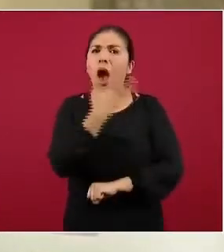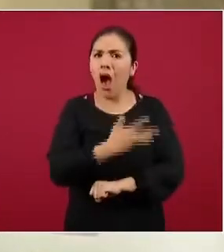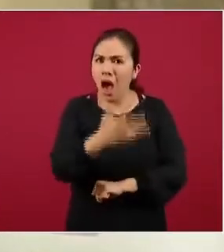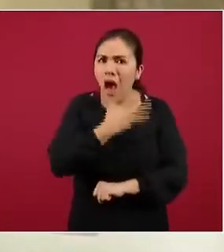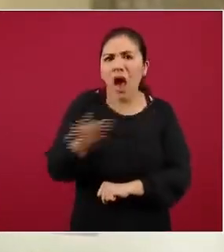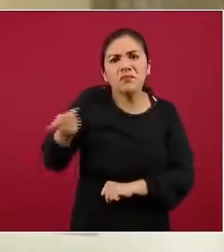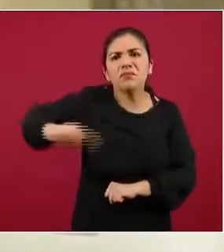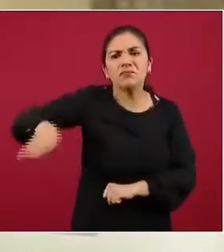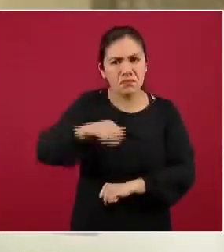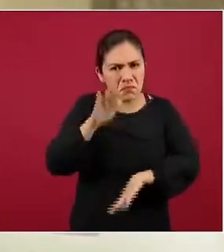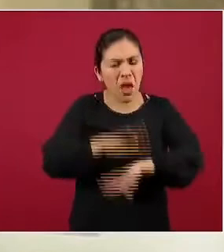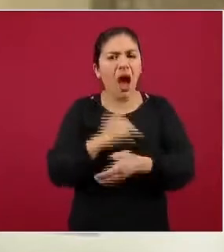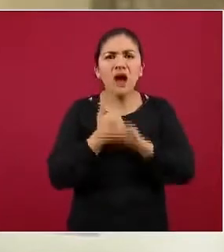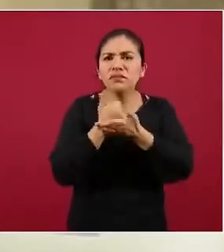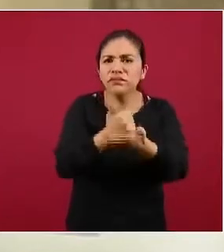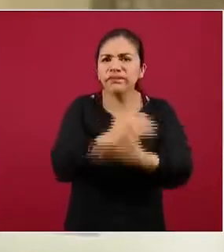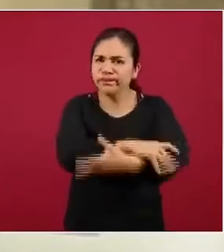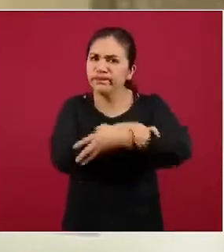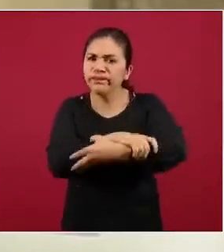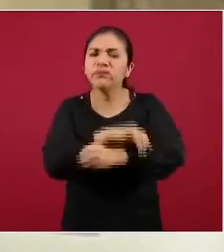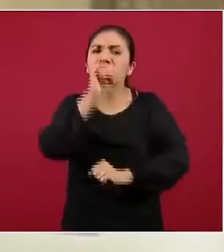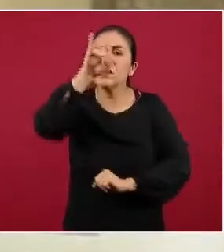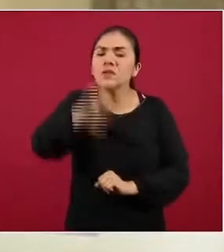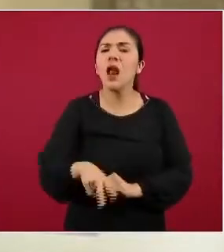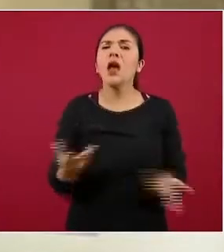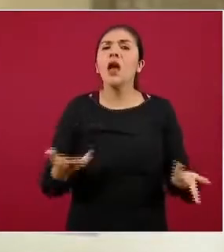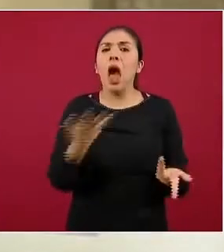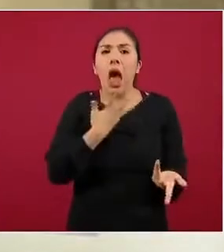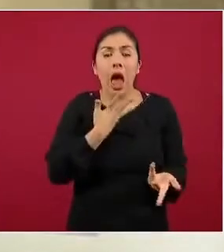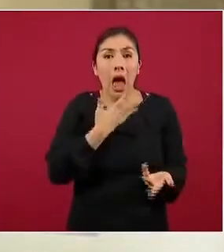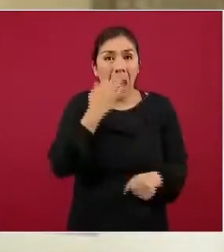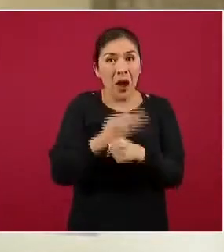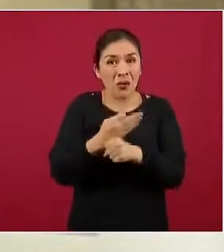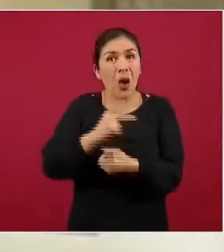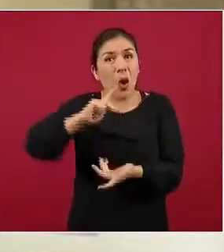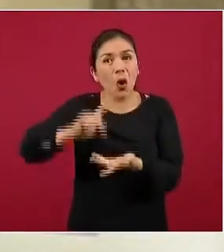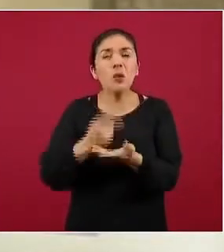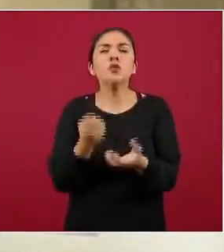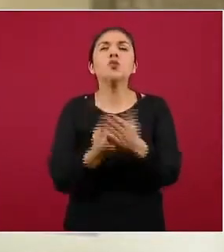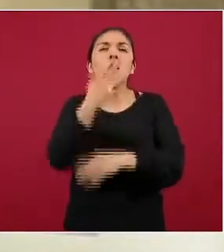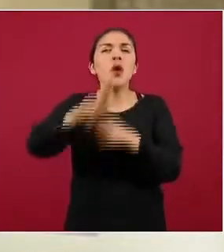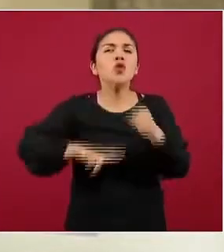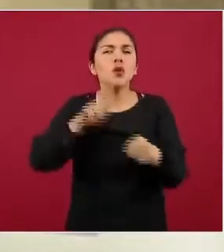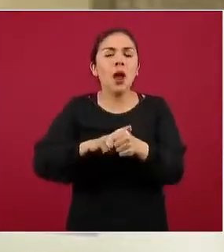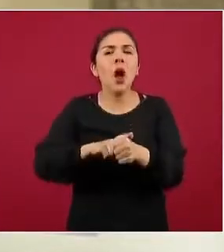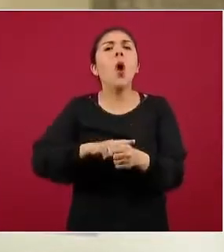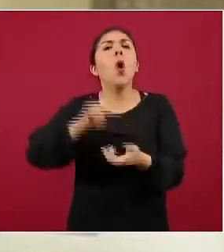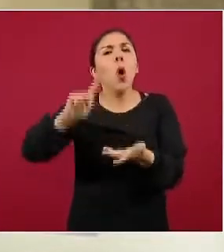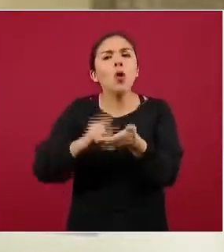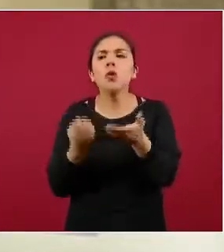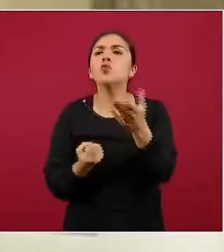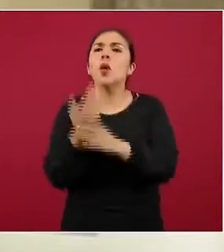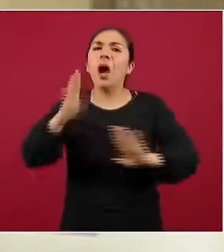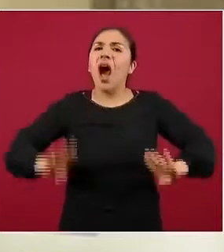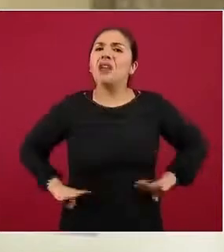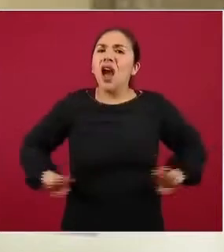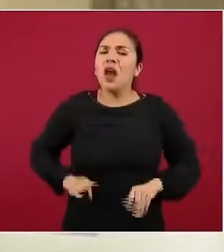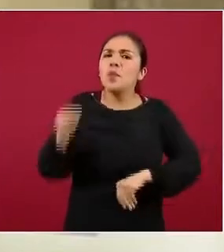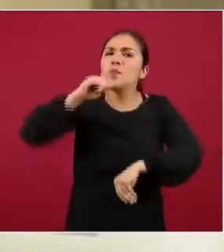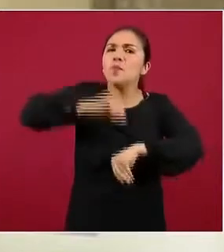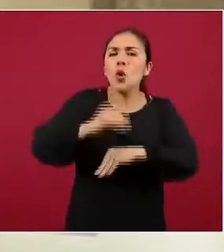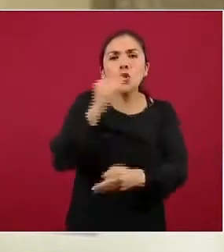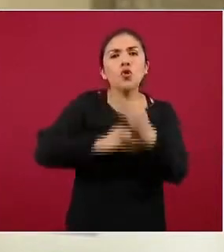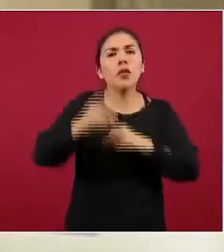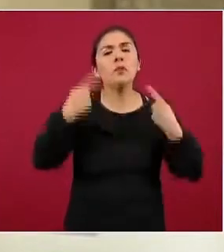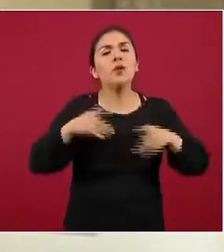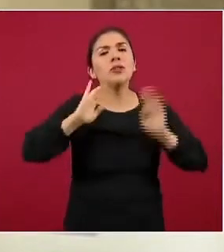han sido solidarios en algún momento y que ya tenemos, después de esta nueva normalidad, una nueva conducta, una nueva manera